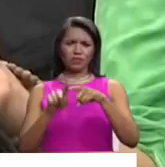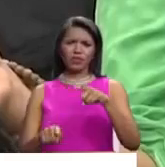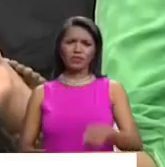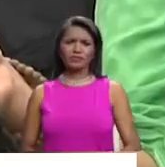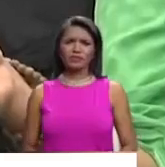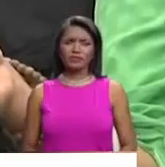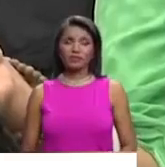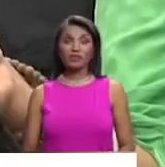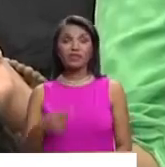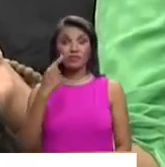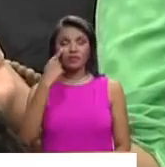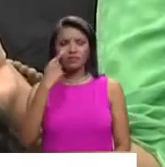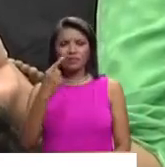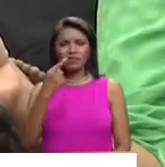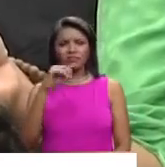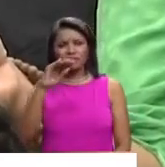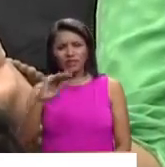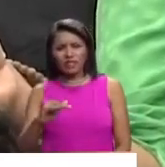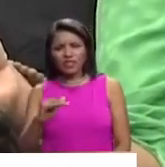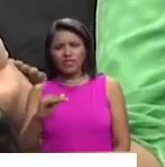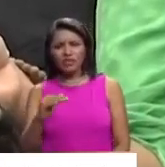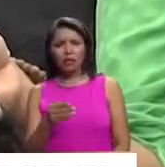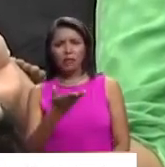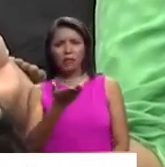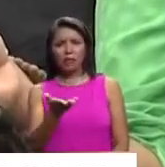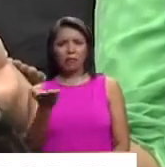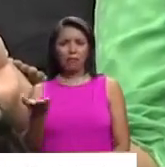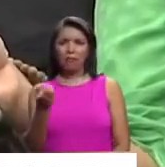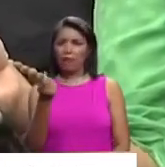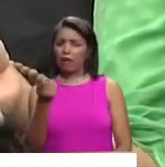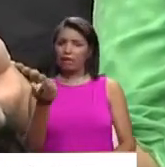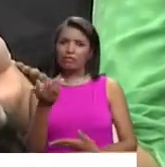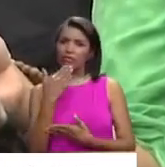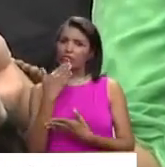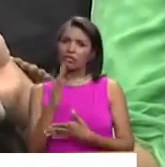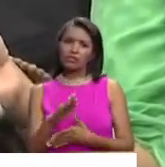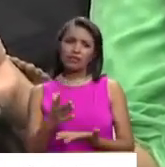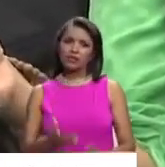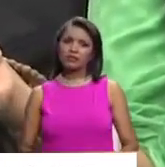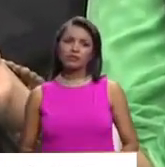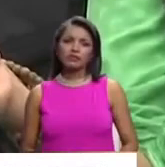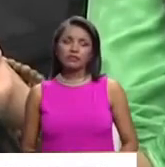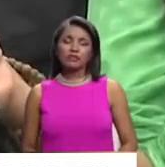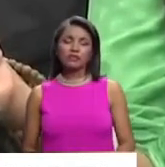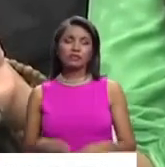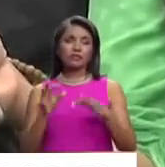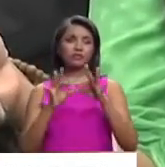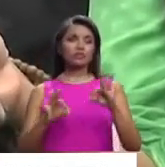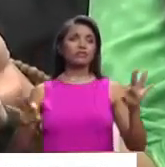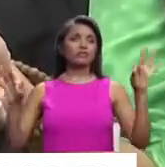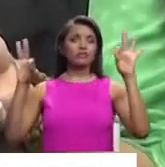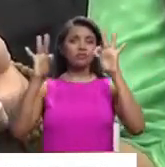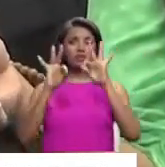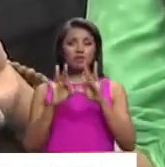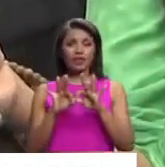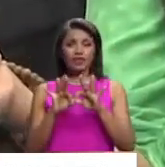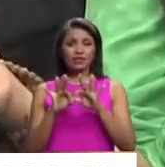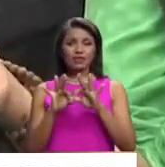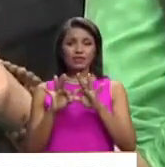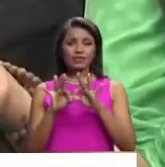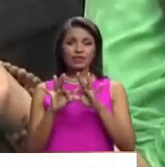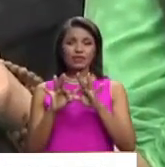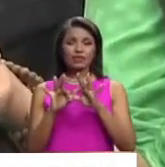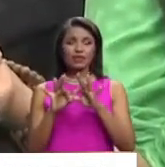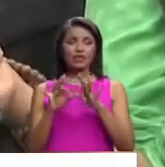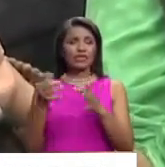encontrar niños menores de edad pidiendo dinero o en situación de calle, es importante llamar tanto